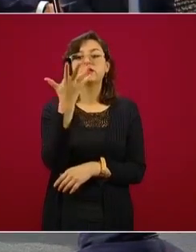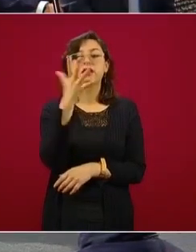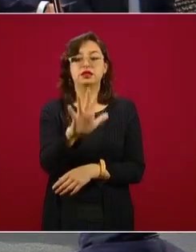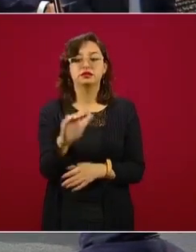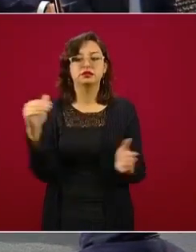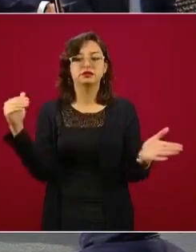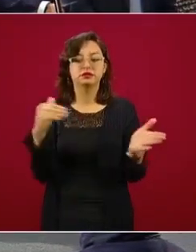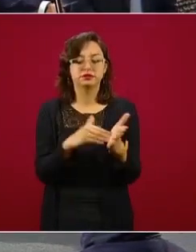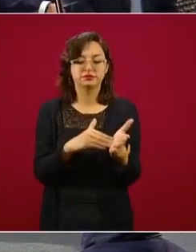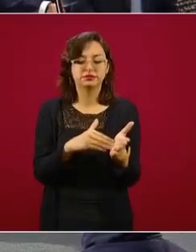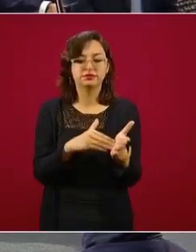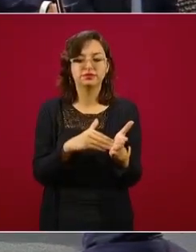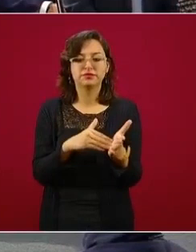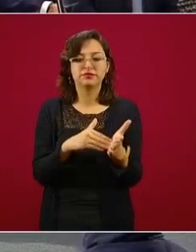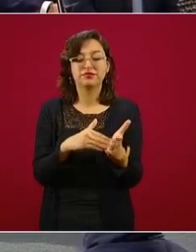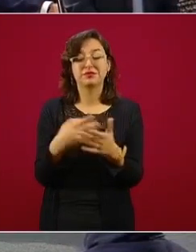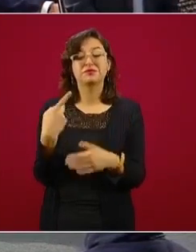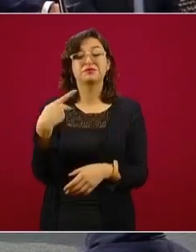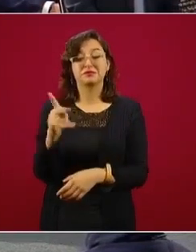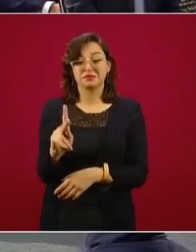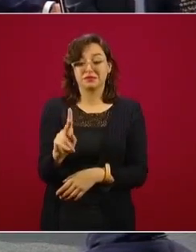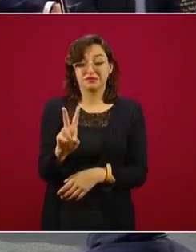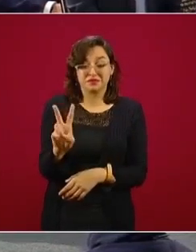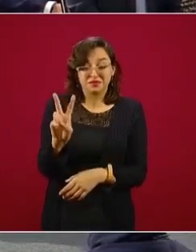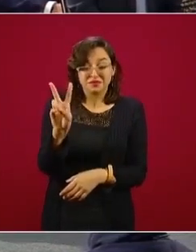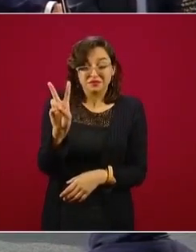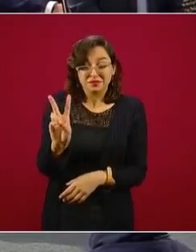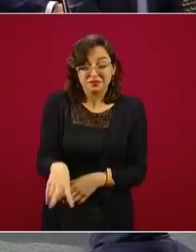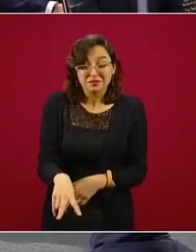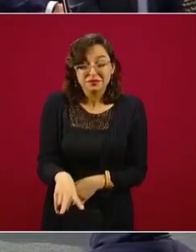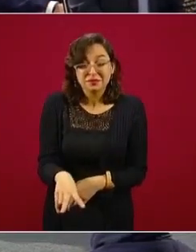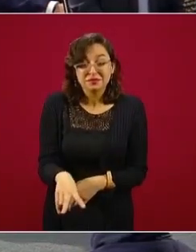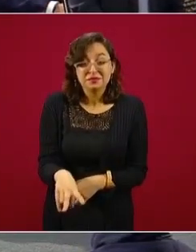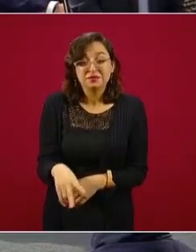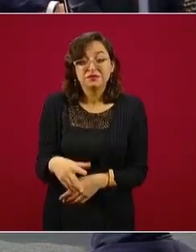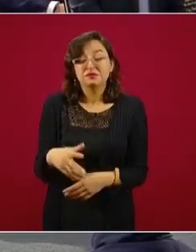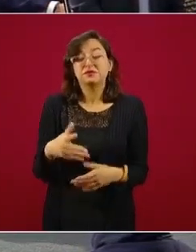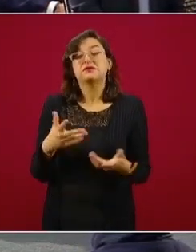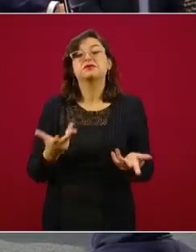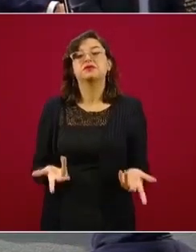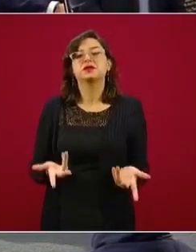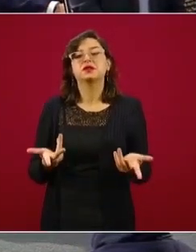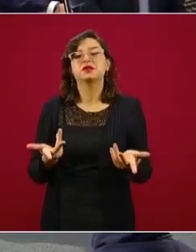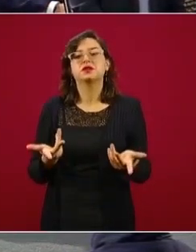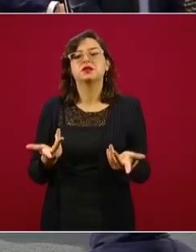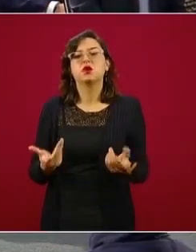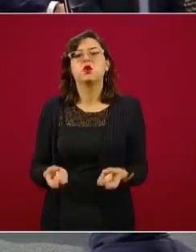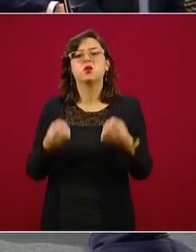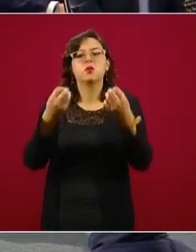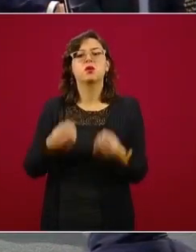10,000. Lo cierto es que ya hay una ocupación